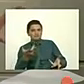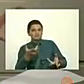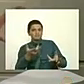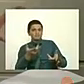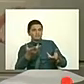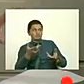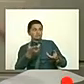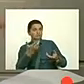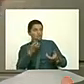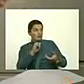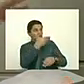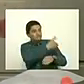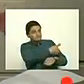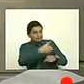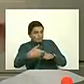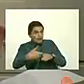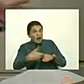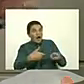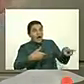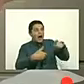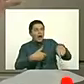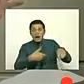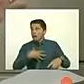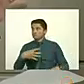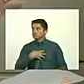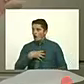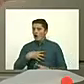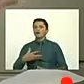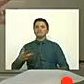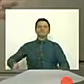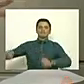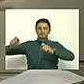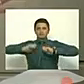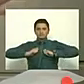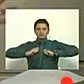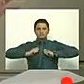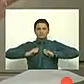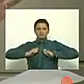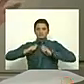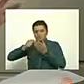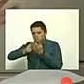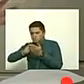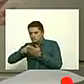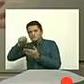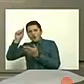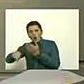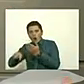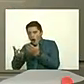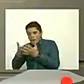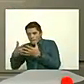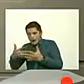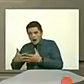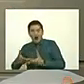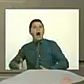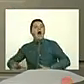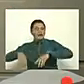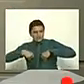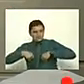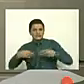concesión. Una vez lo gana, asume las condiciones que se pusieron en los pliegos. Al hacer